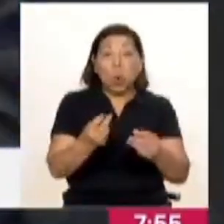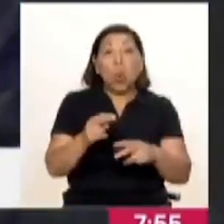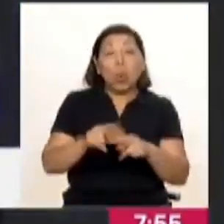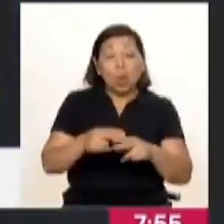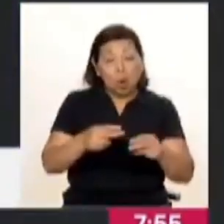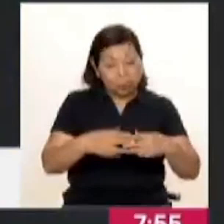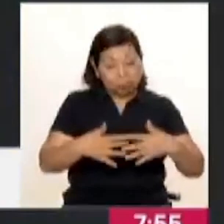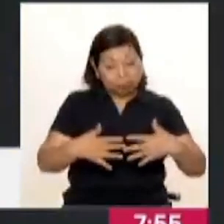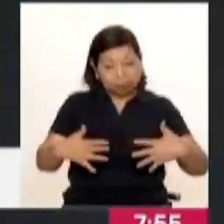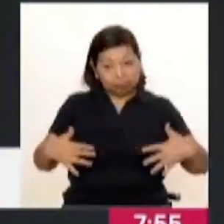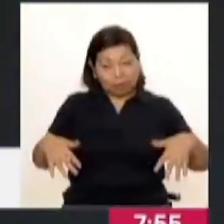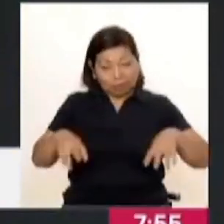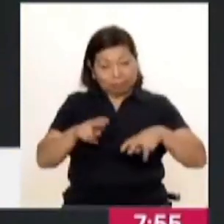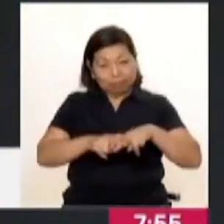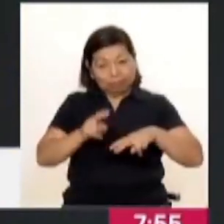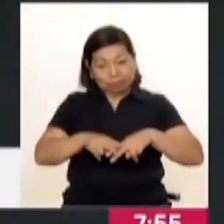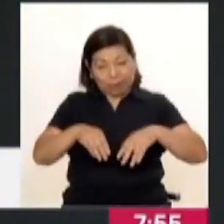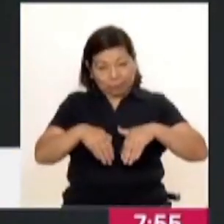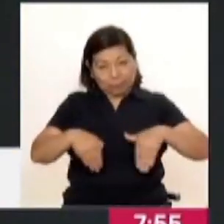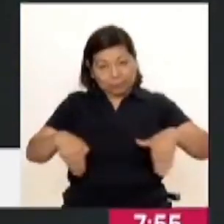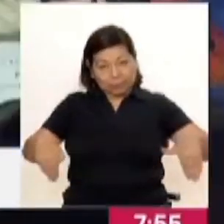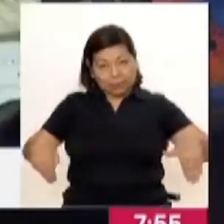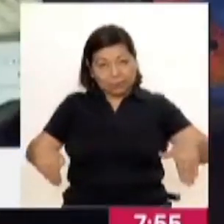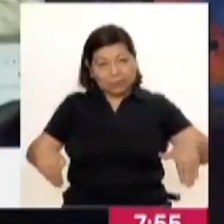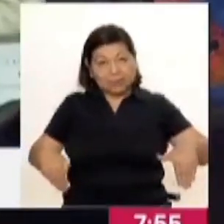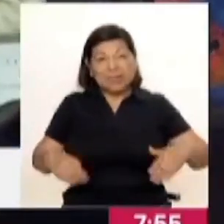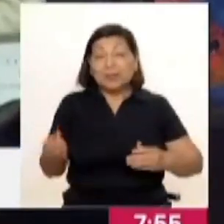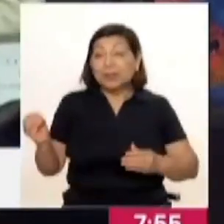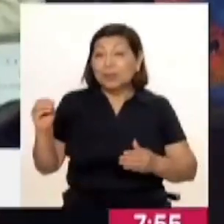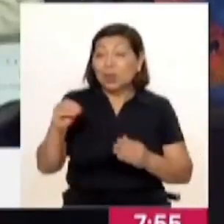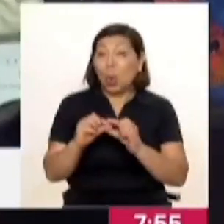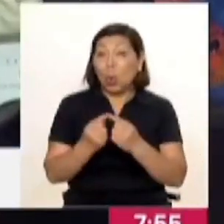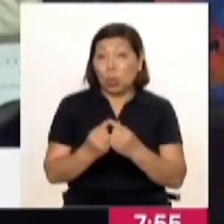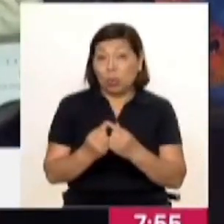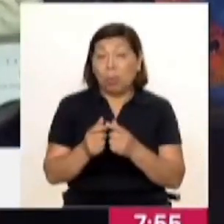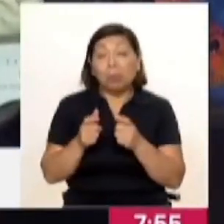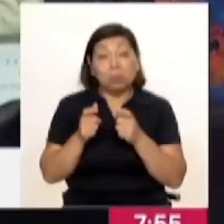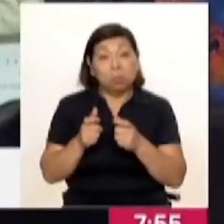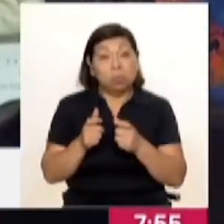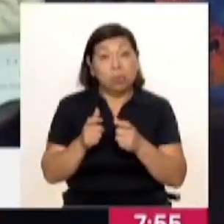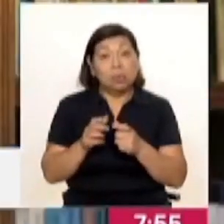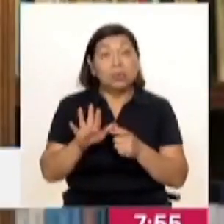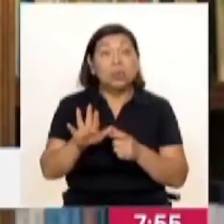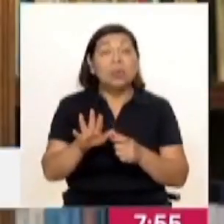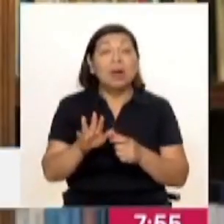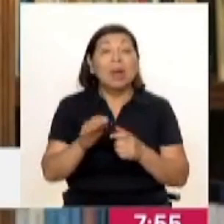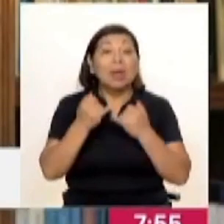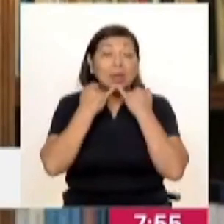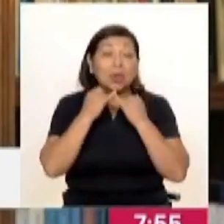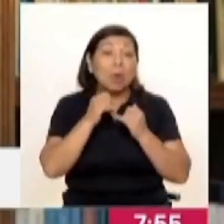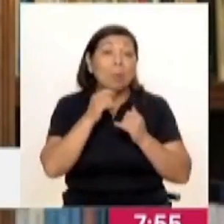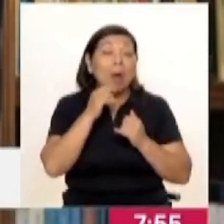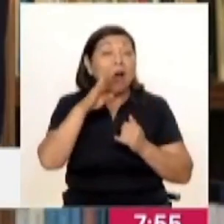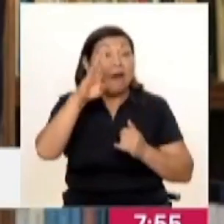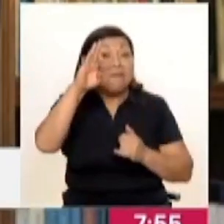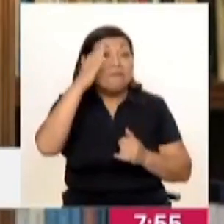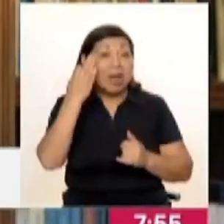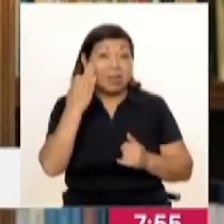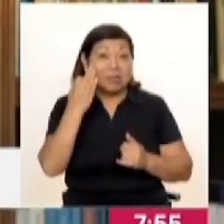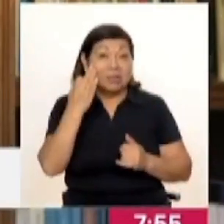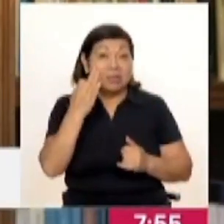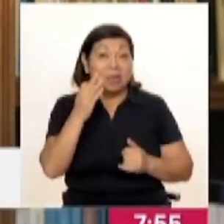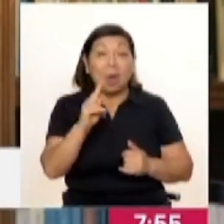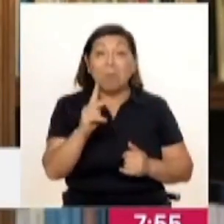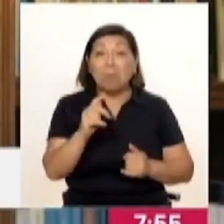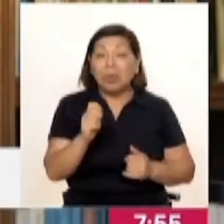autor de conversación en la catedral ingresa así al selectísimo grupo de Guardianes de la lengua francesa entre quienes encontramos a